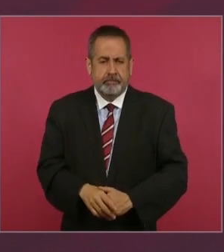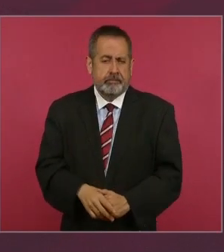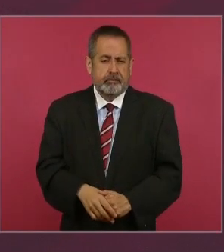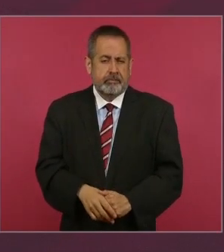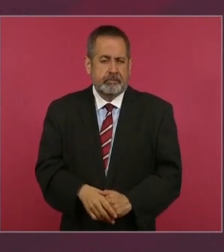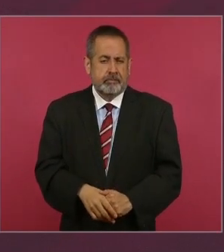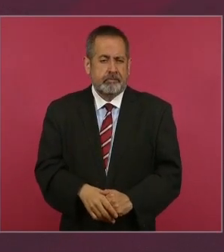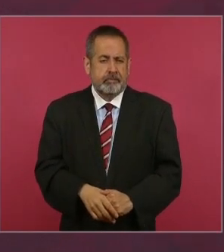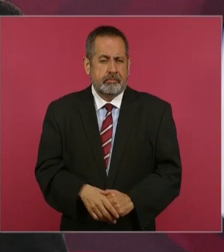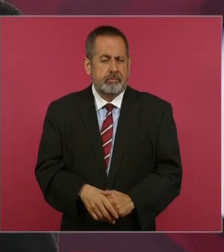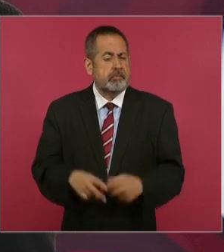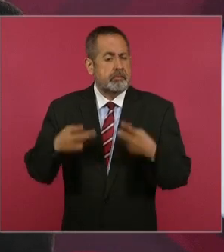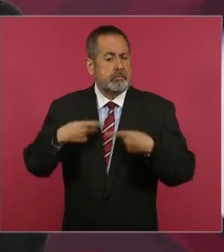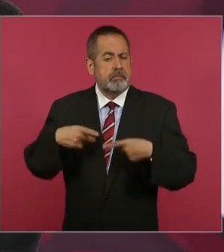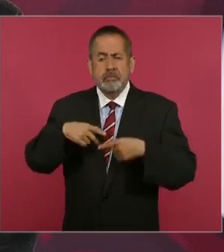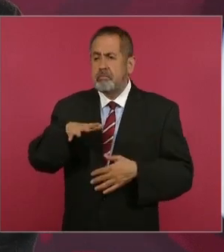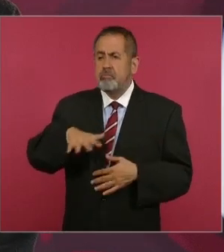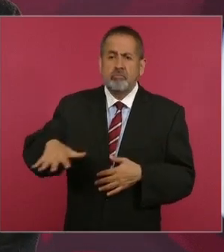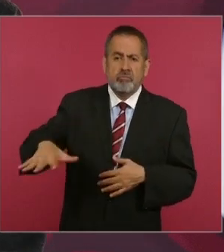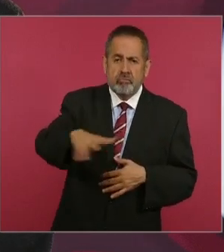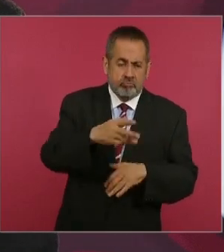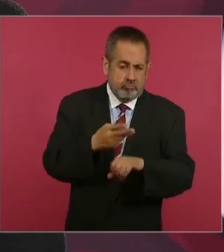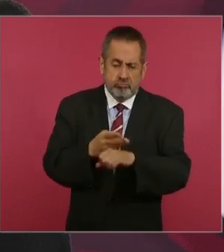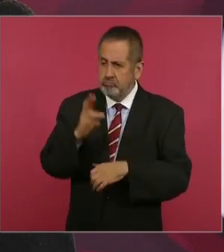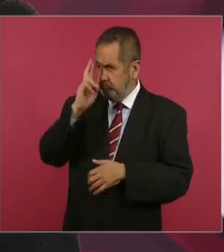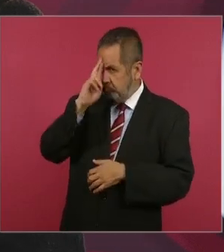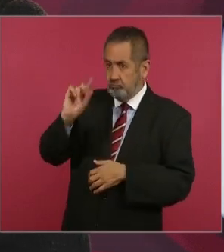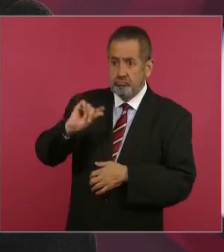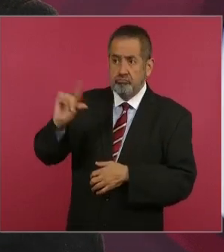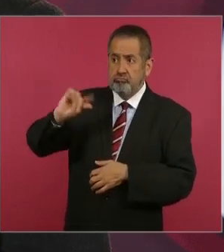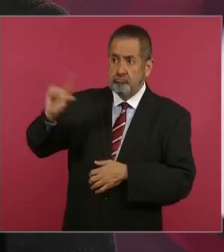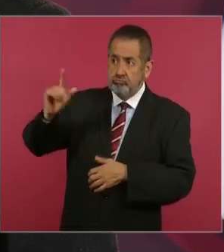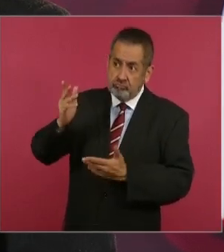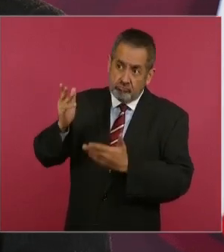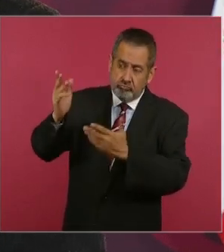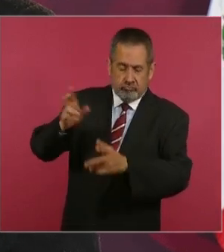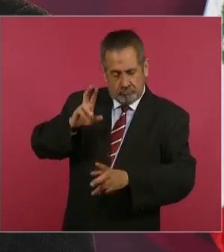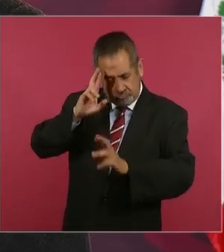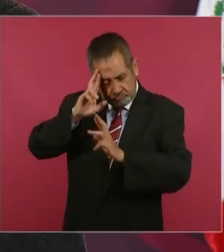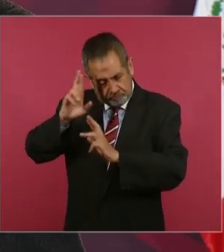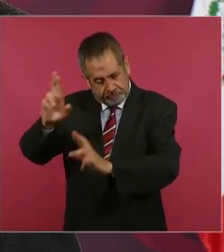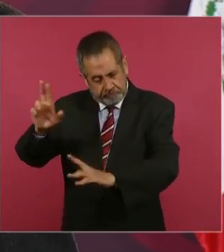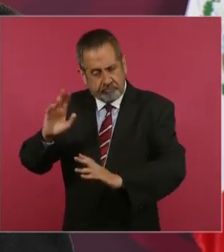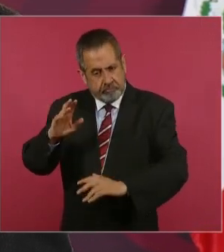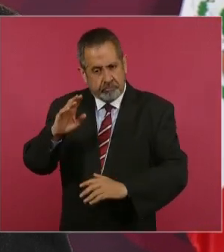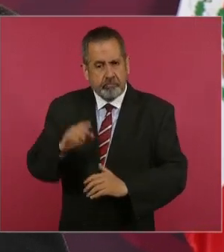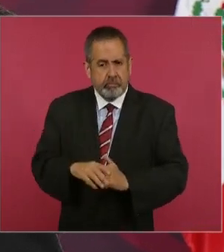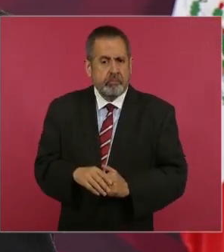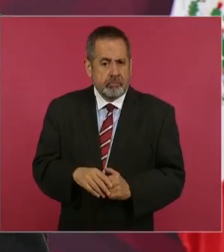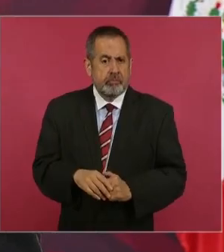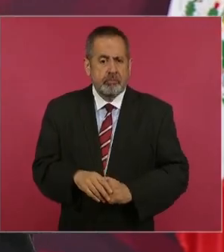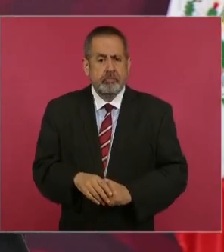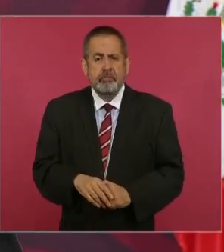autoridad la gente del pueblo respeta mucho a las autoridades